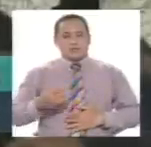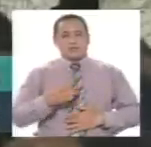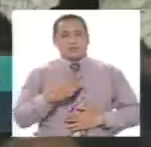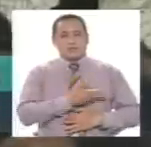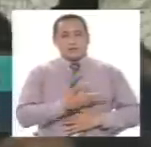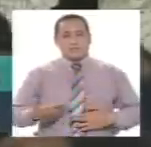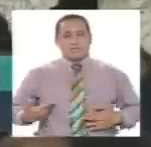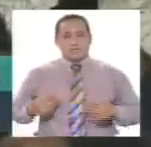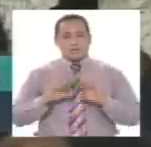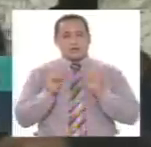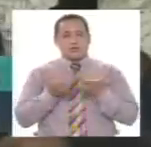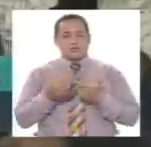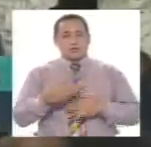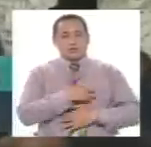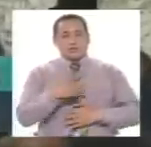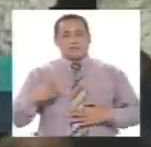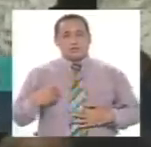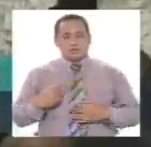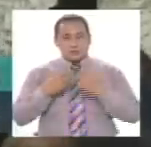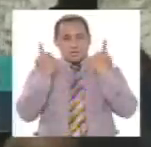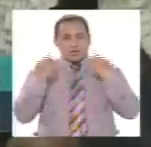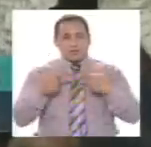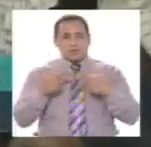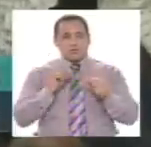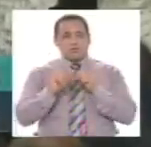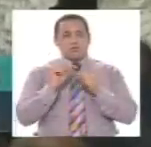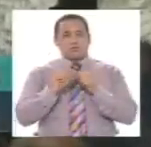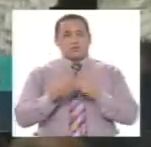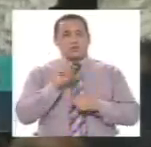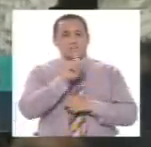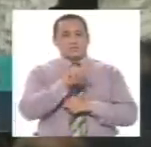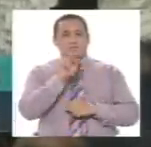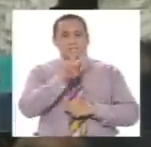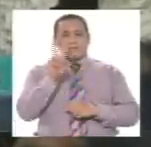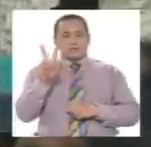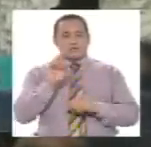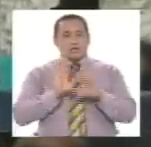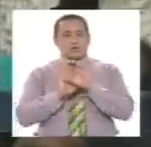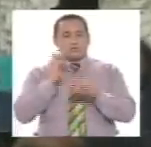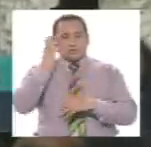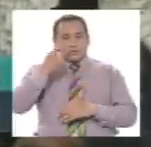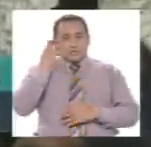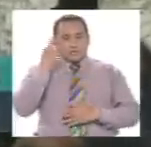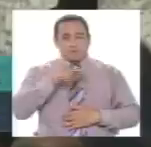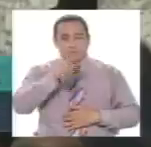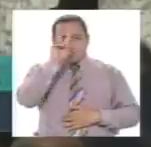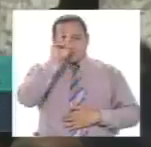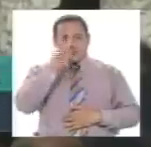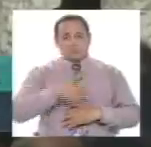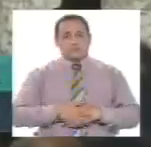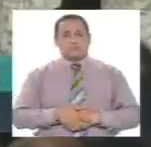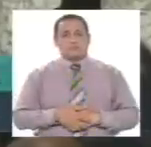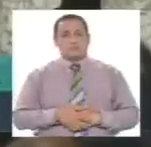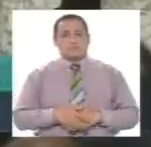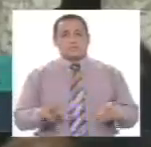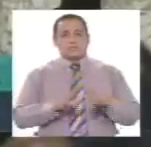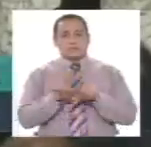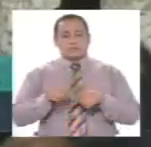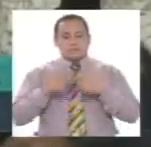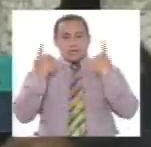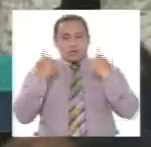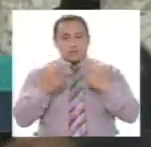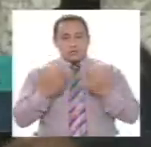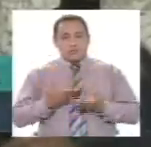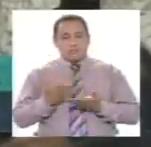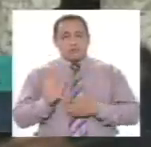Presidente del Consejo de Ministros, de conformidad con el artículo 122 de la Constitución Política del Perú, y estando a